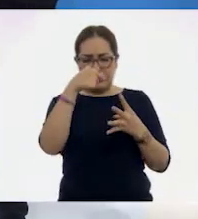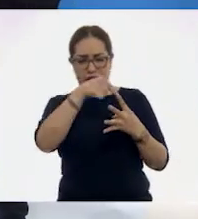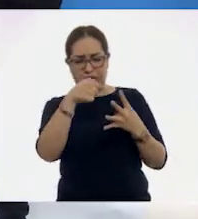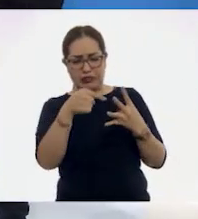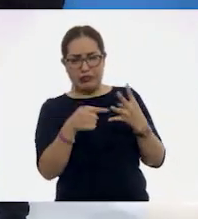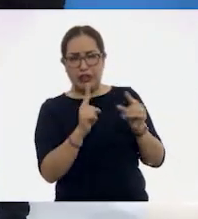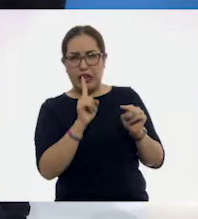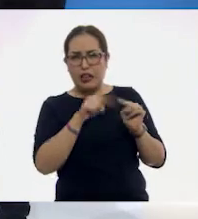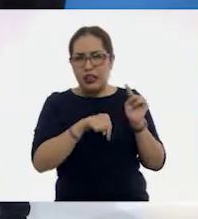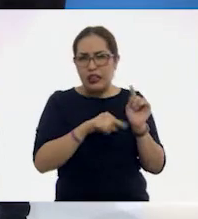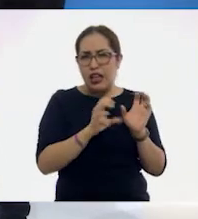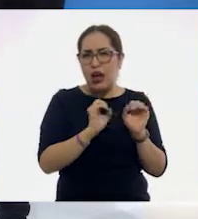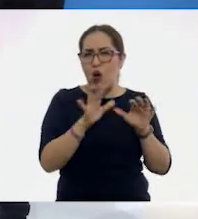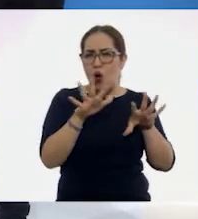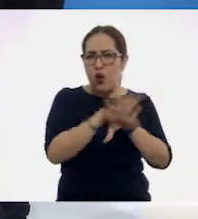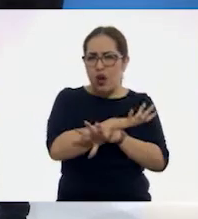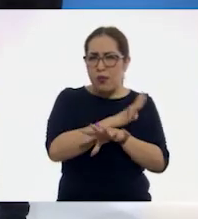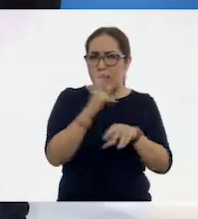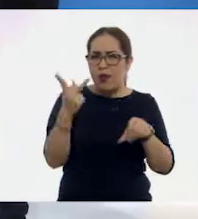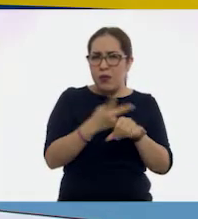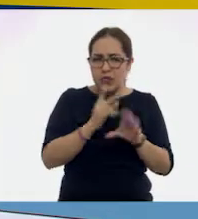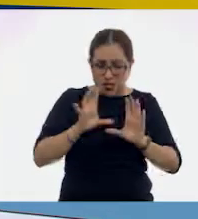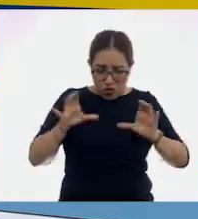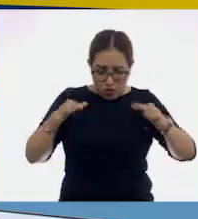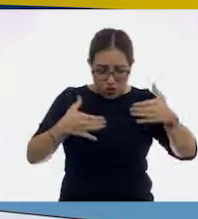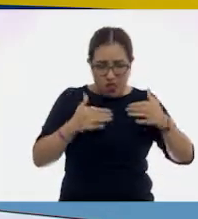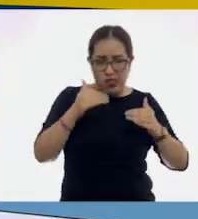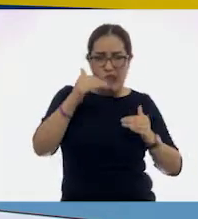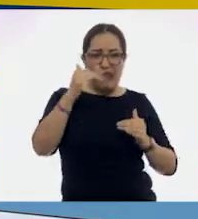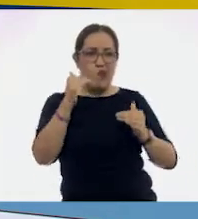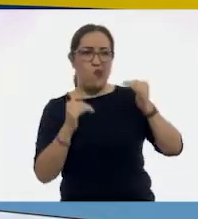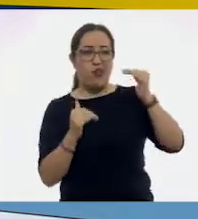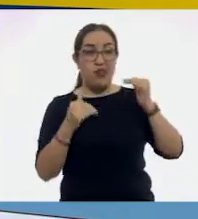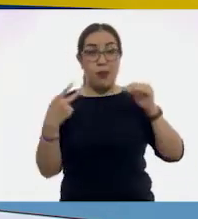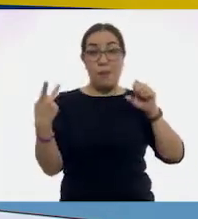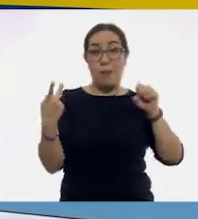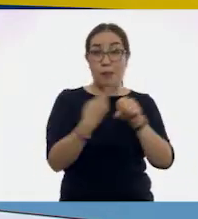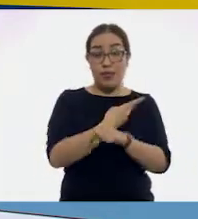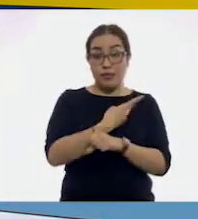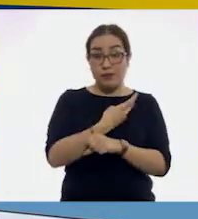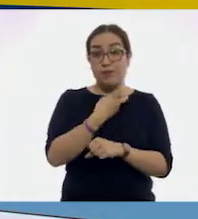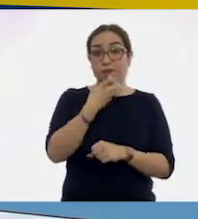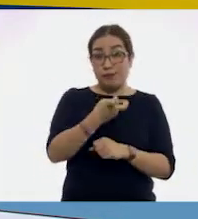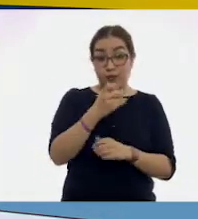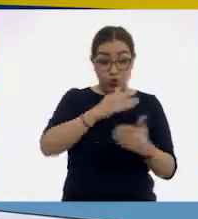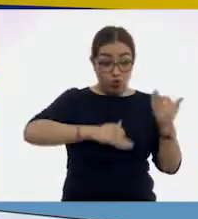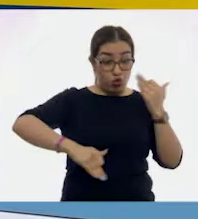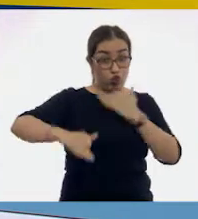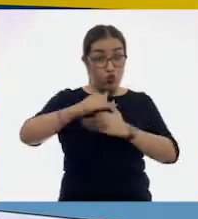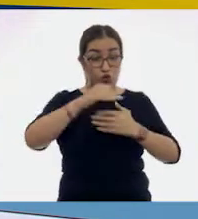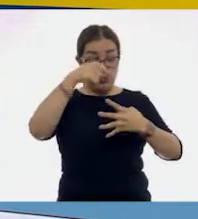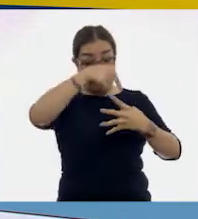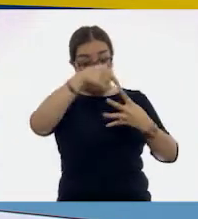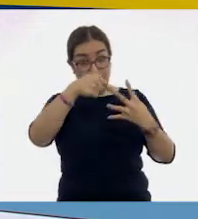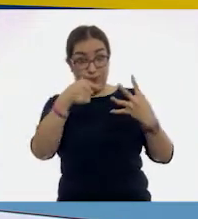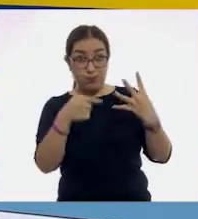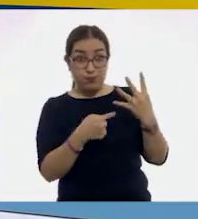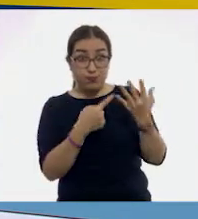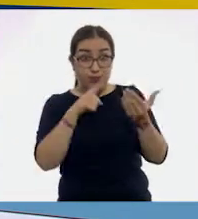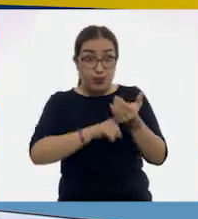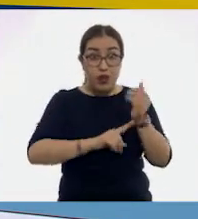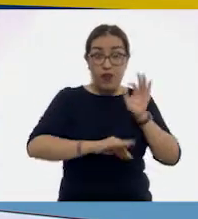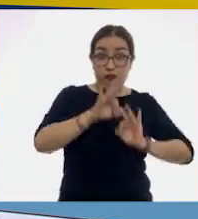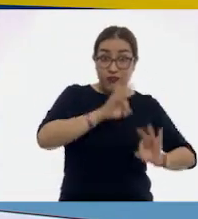factores, el ecosistema se desestabiliza. Las interacciones entre ellos favorecen un equilibrio en los factores